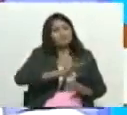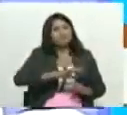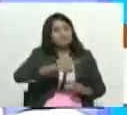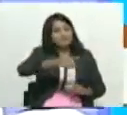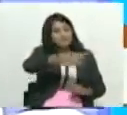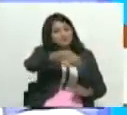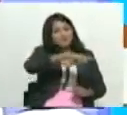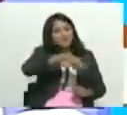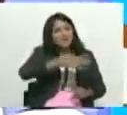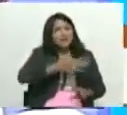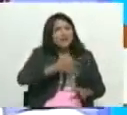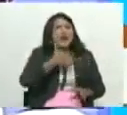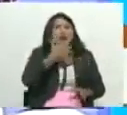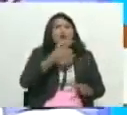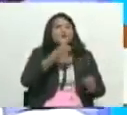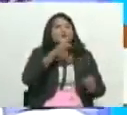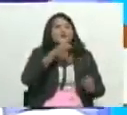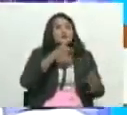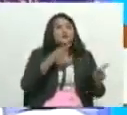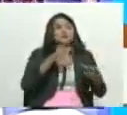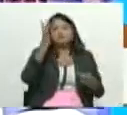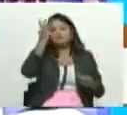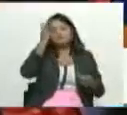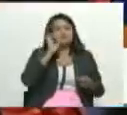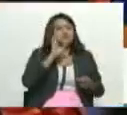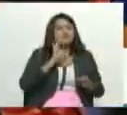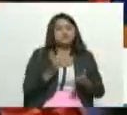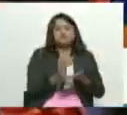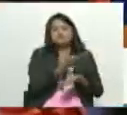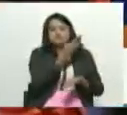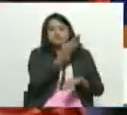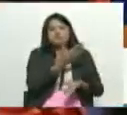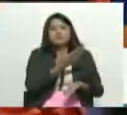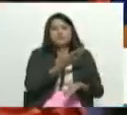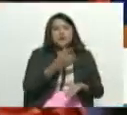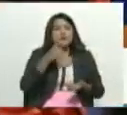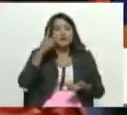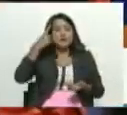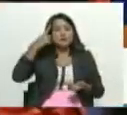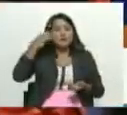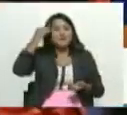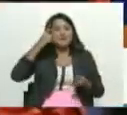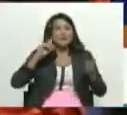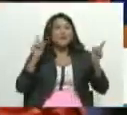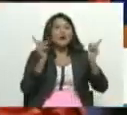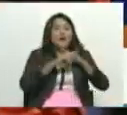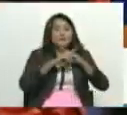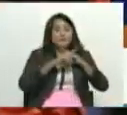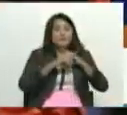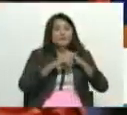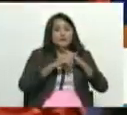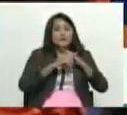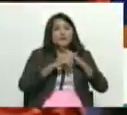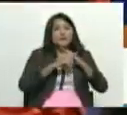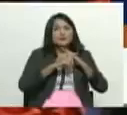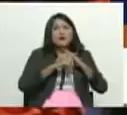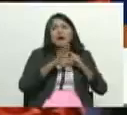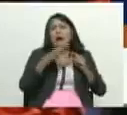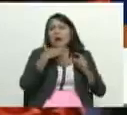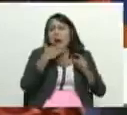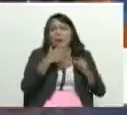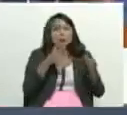esas luchas están fuera de la sociedad ellos quieren que nosotros pensemos que hay una grupito de